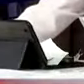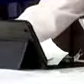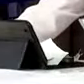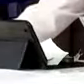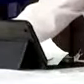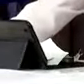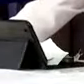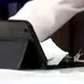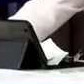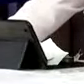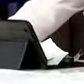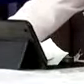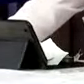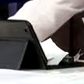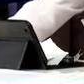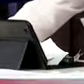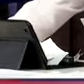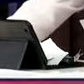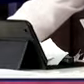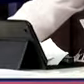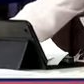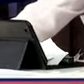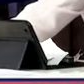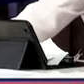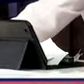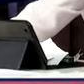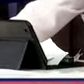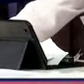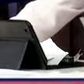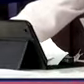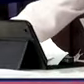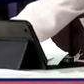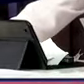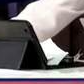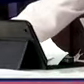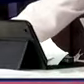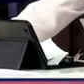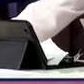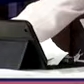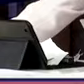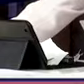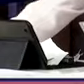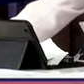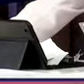Último reporte para esta edición central con Rudy Espinosa en la calle Bolívar.